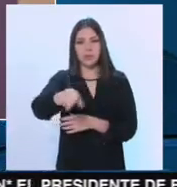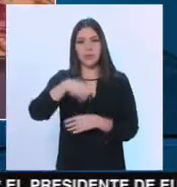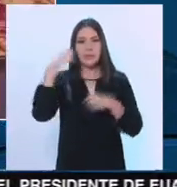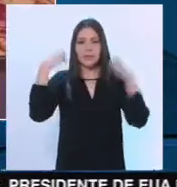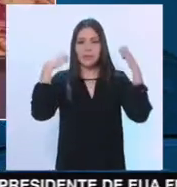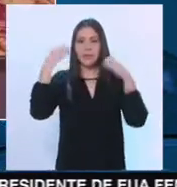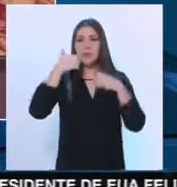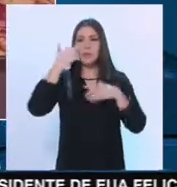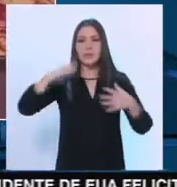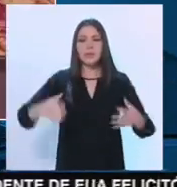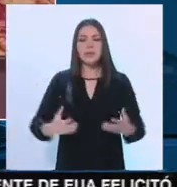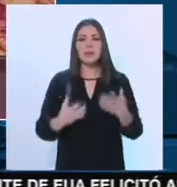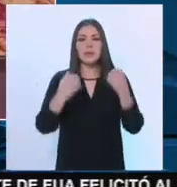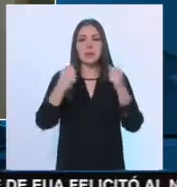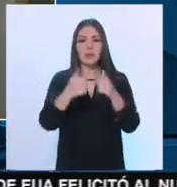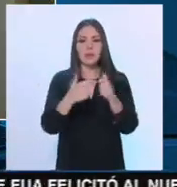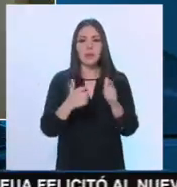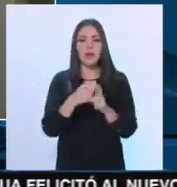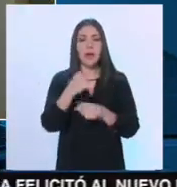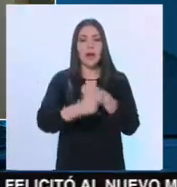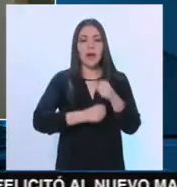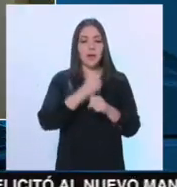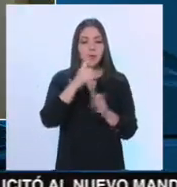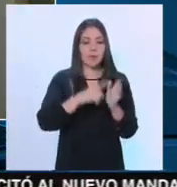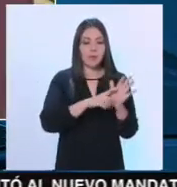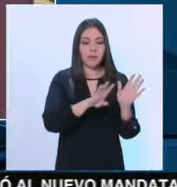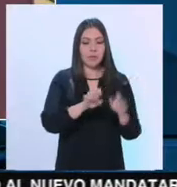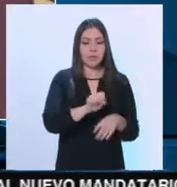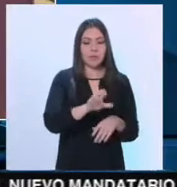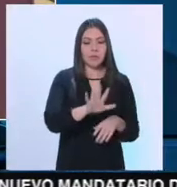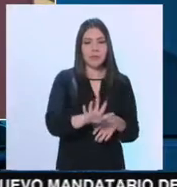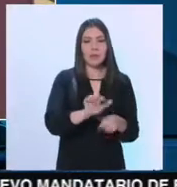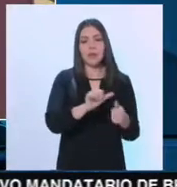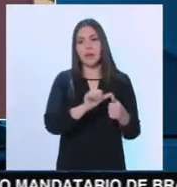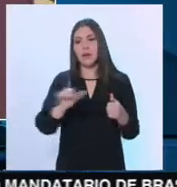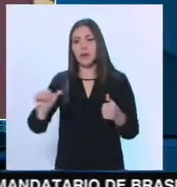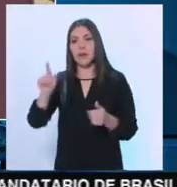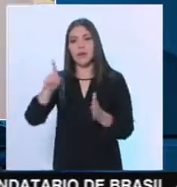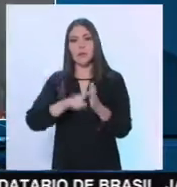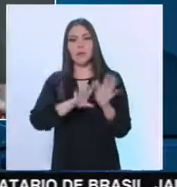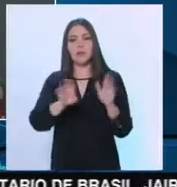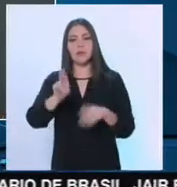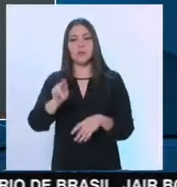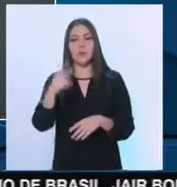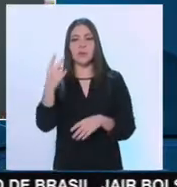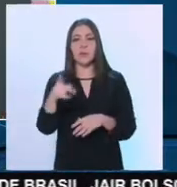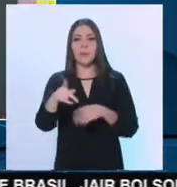grupo desde el año 65 hasta el 82. La muestra estará abierta al público hasta enero